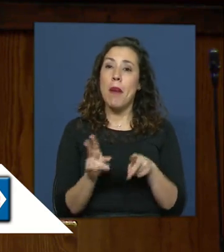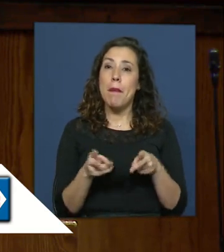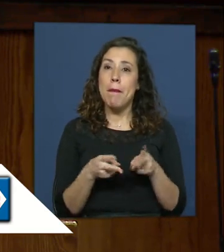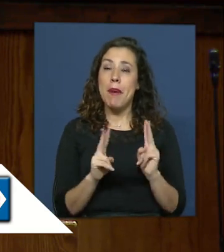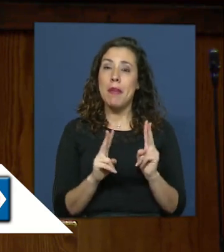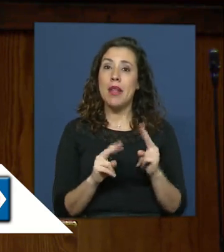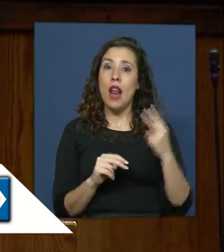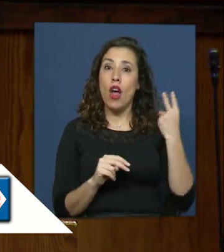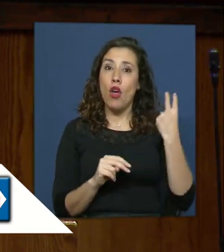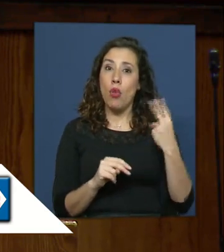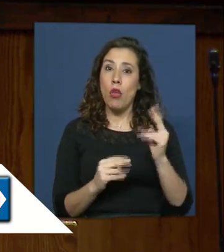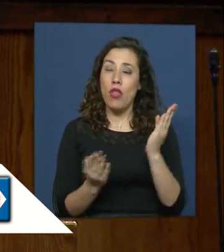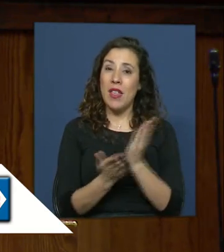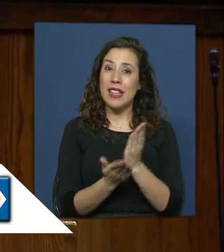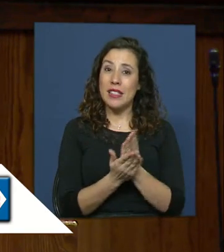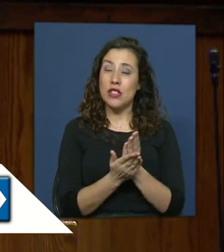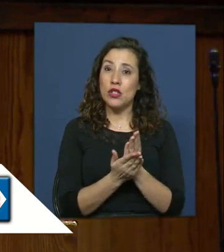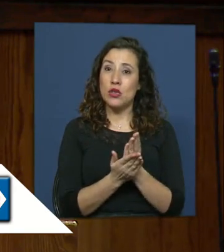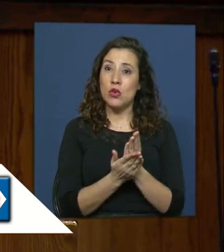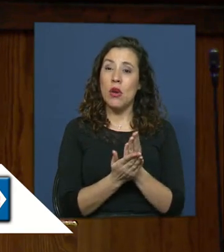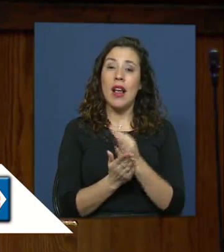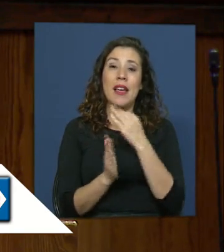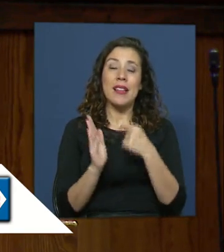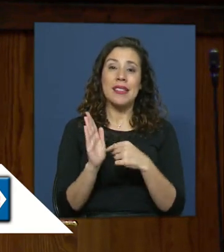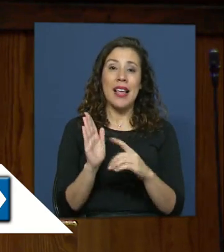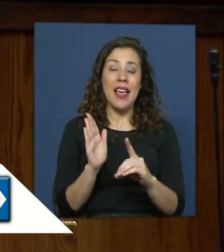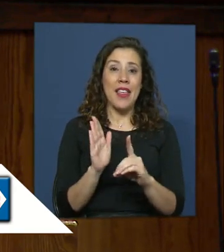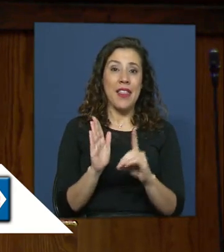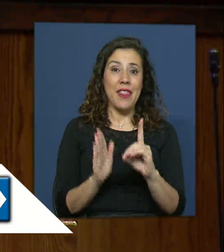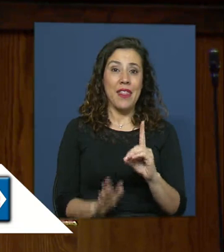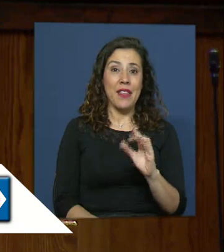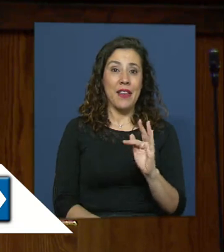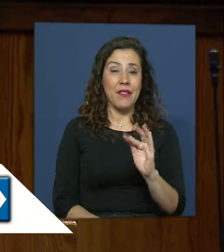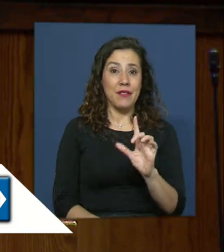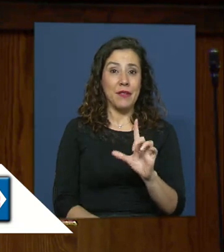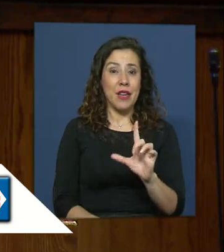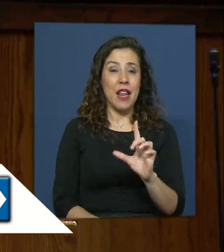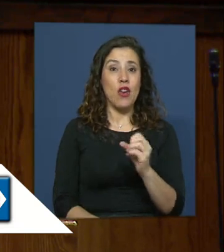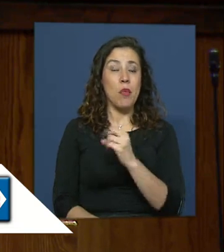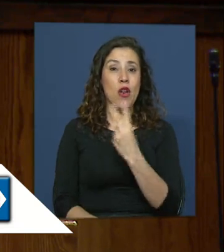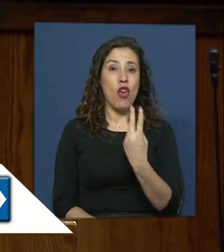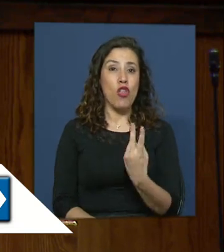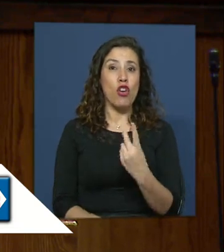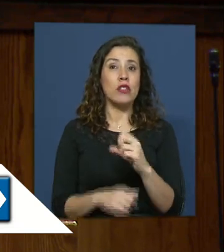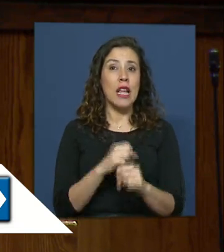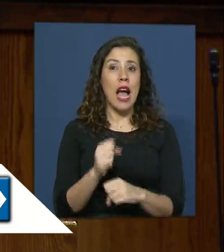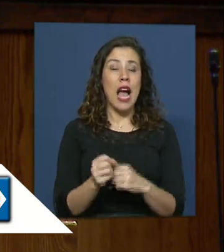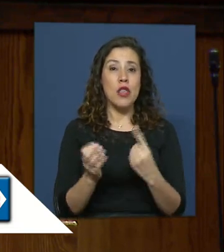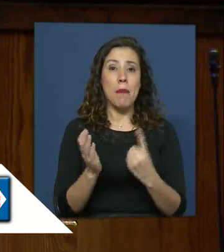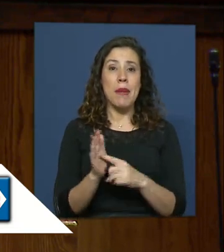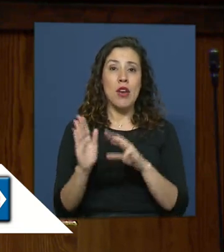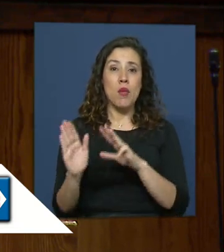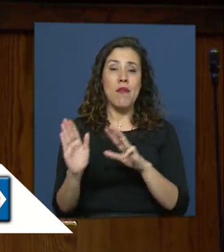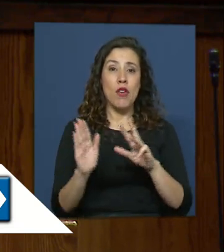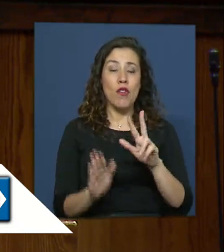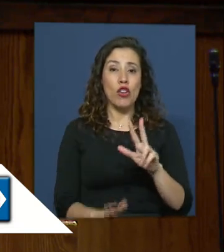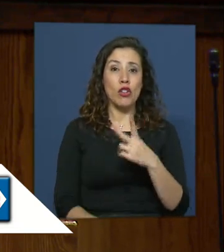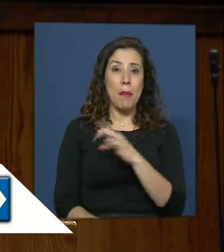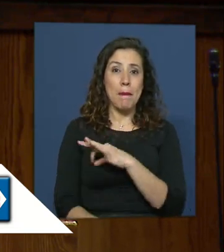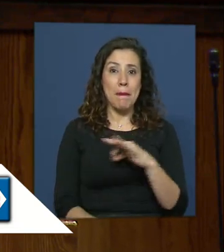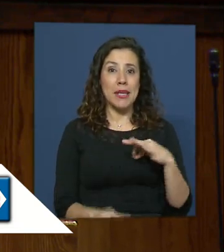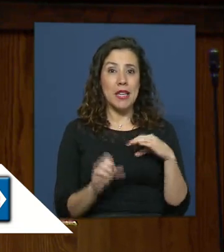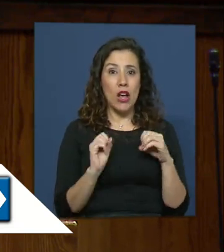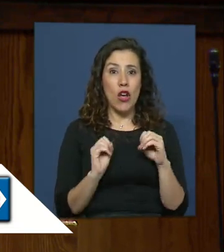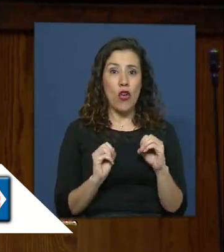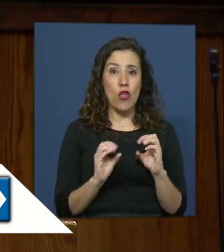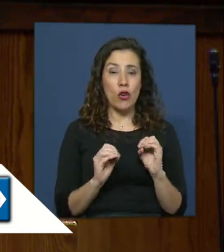los propietarios de establecimientos regidos por el decreto con fuerza de ley número 2 del año 1998 del Ministerio de Educación